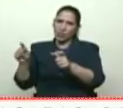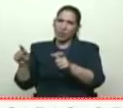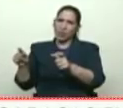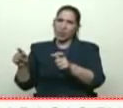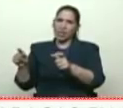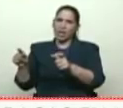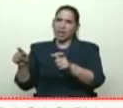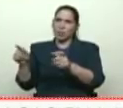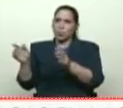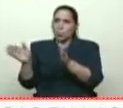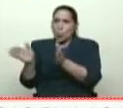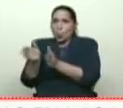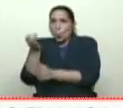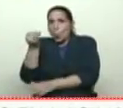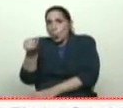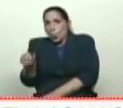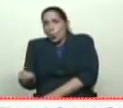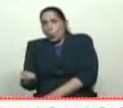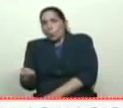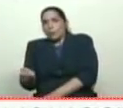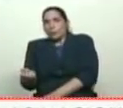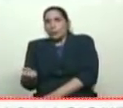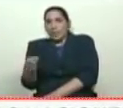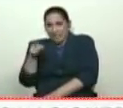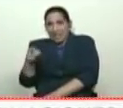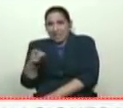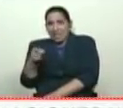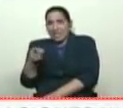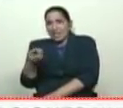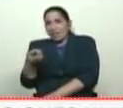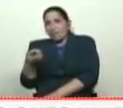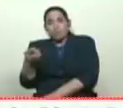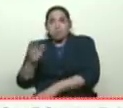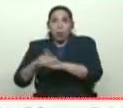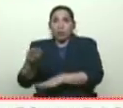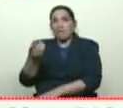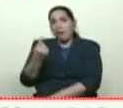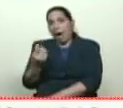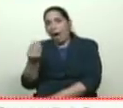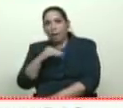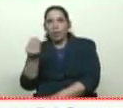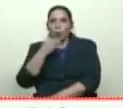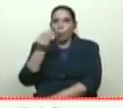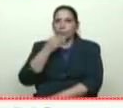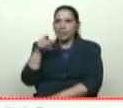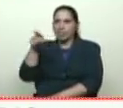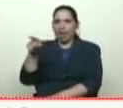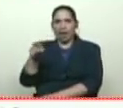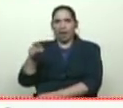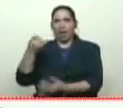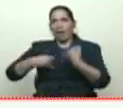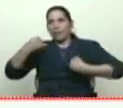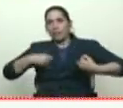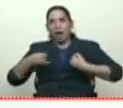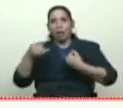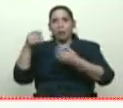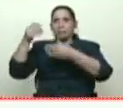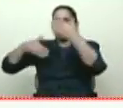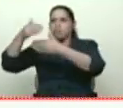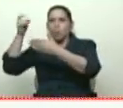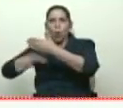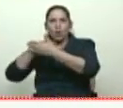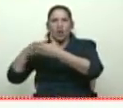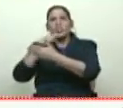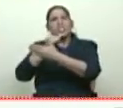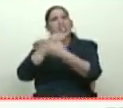y no se muera está siendo afectada por el bloqueo. Está siendo afectada por el bloqueo. De manera que, ¿quiénes son los responsables